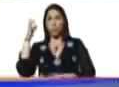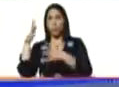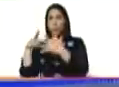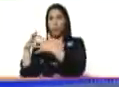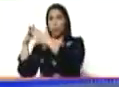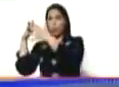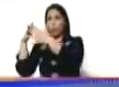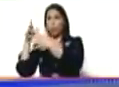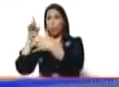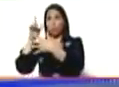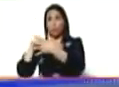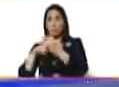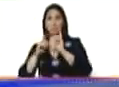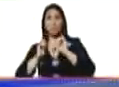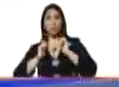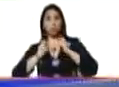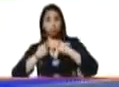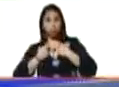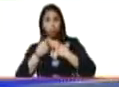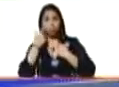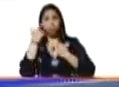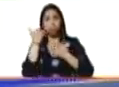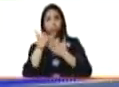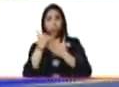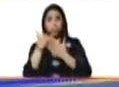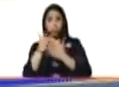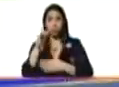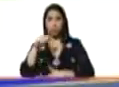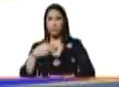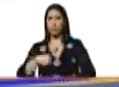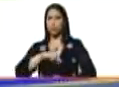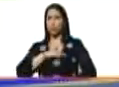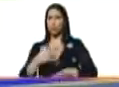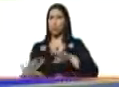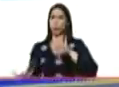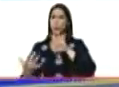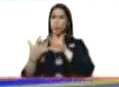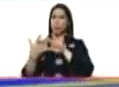Unidos, Aristóbulo. Y nos conectamos con